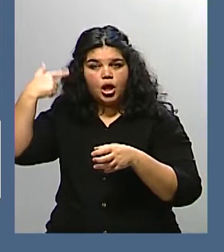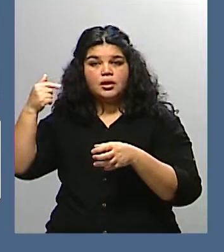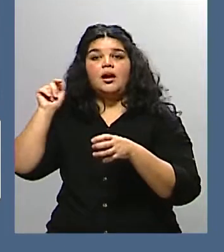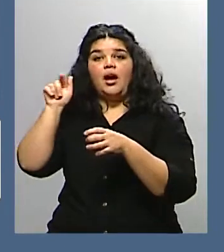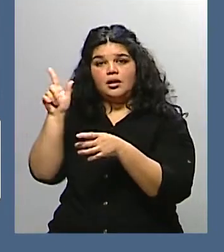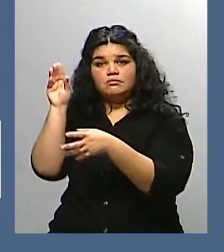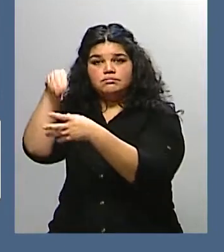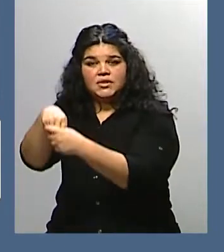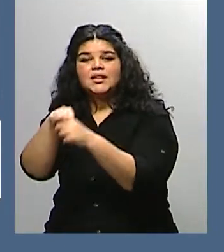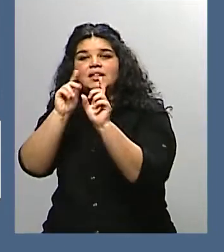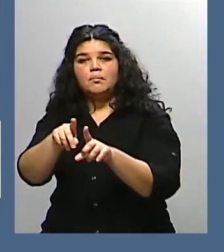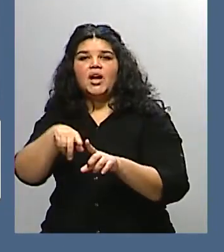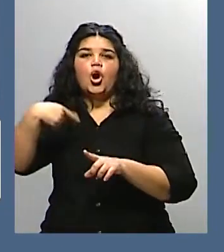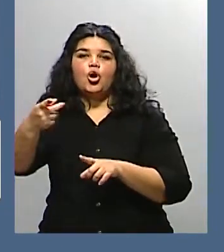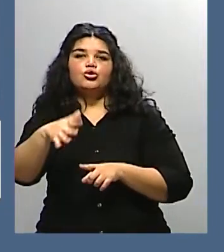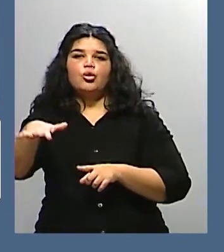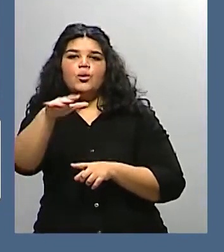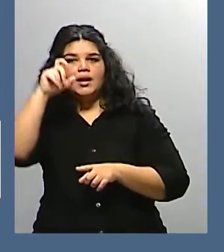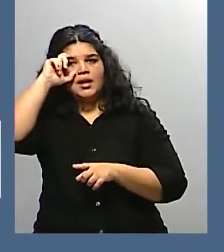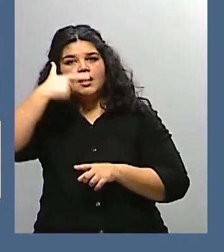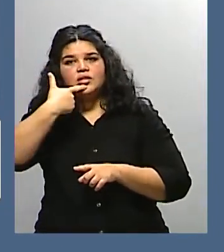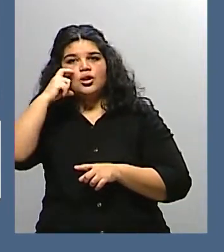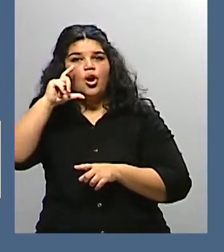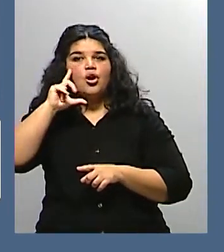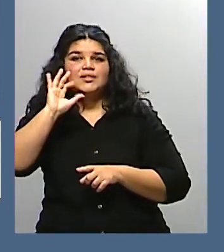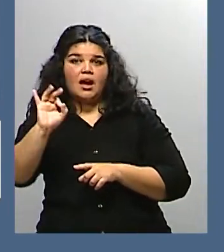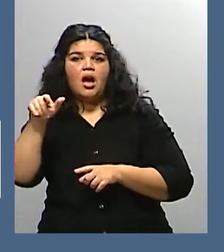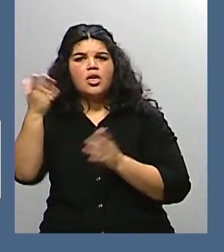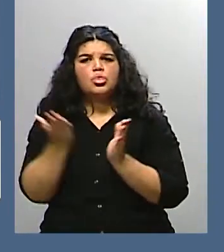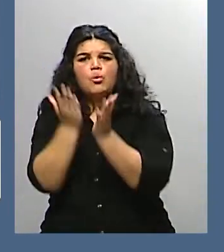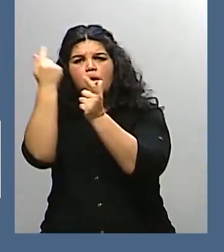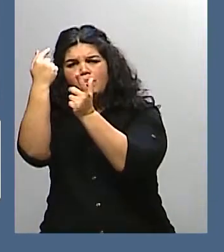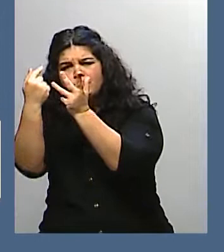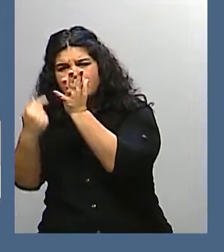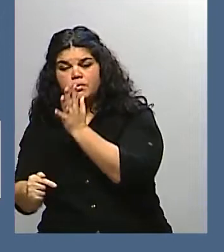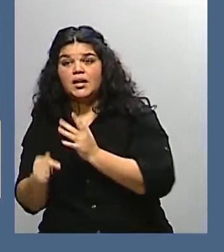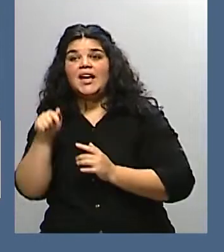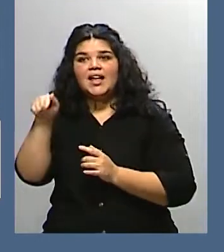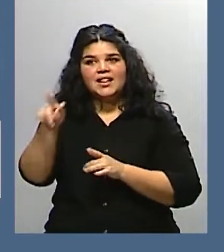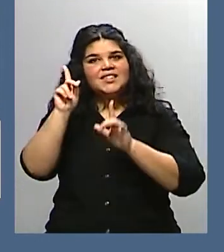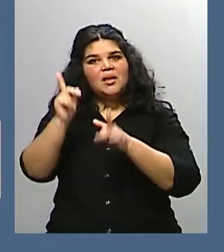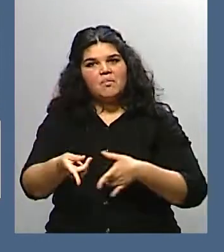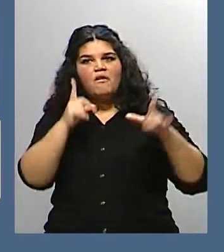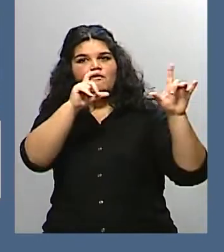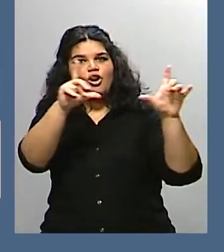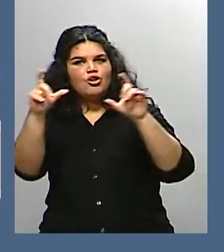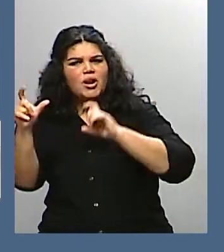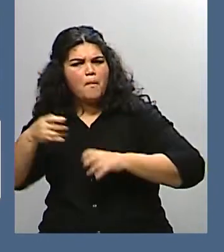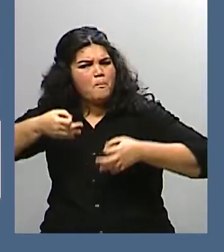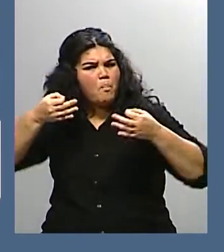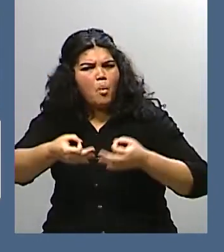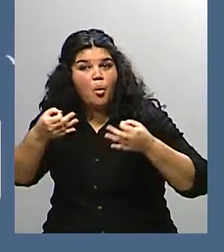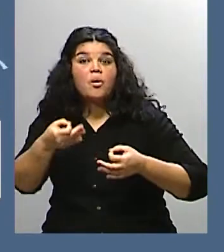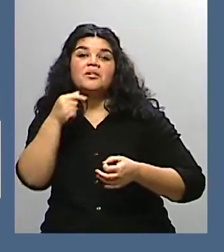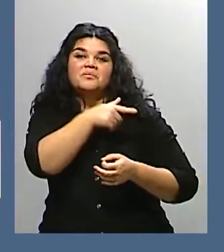Universidad de Aberdeen en Escocia. Y además, Mario decía que era un muy buen fotógrafo, así es que Mario va a ser el primero que va a